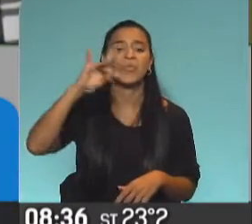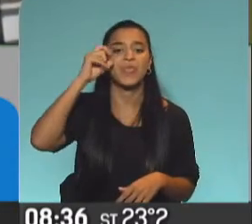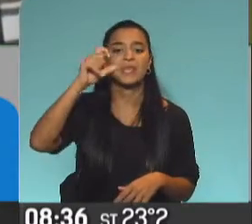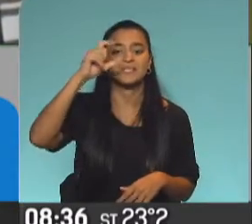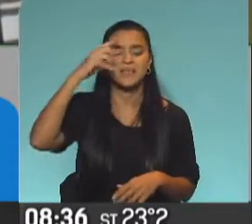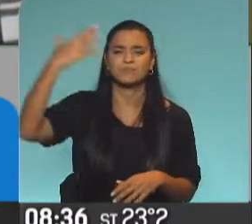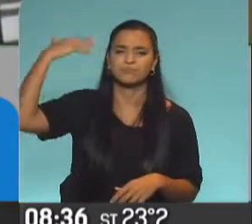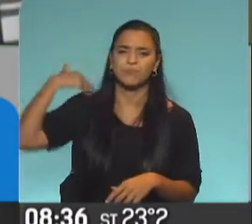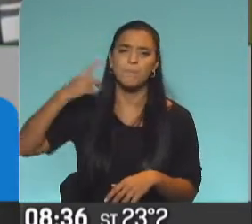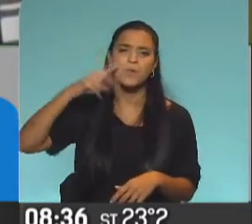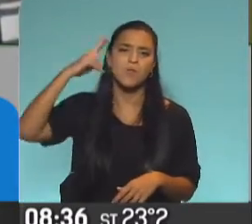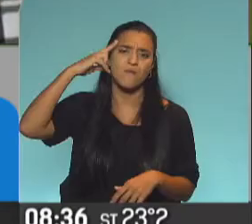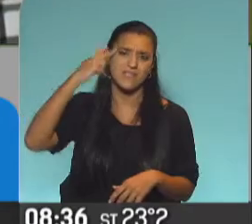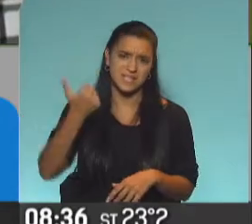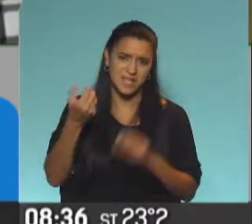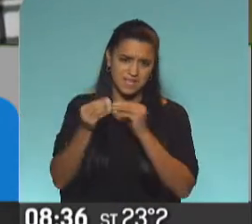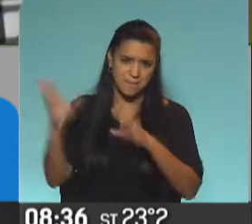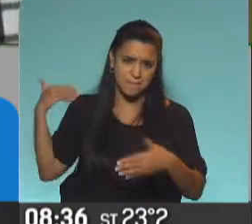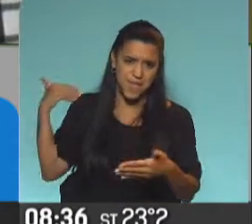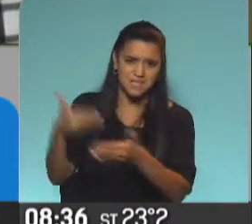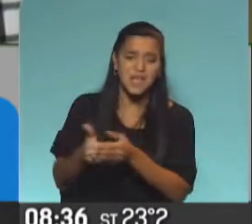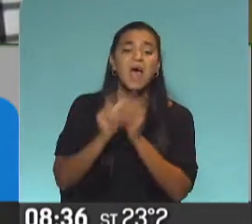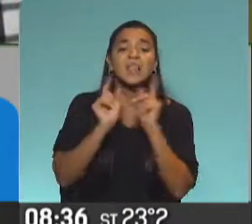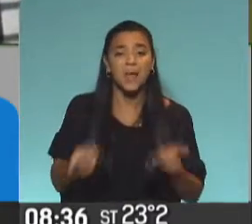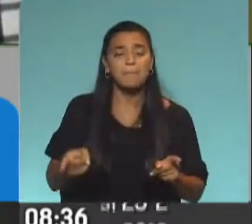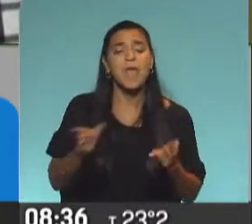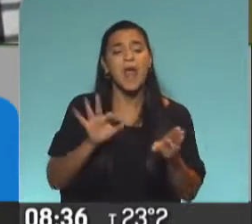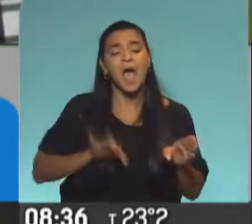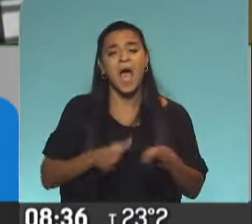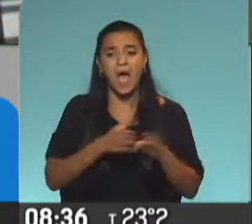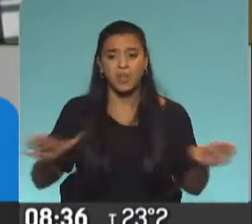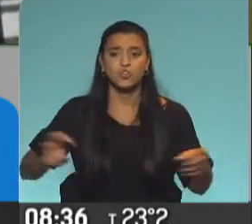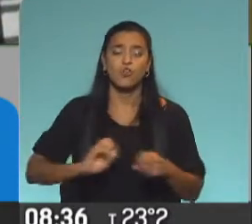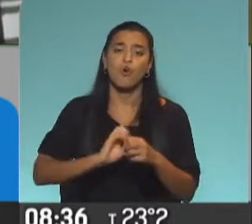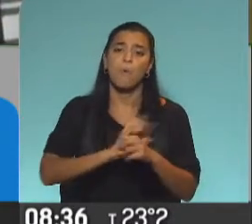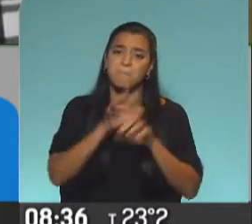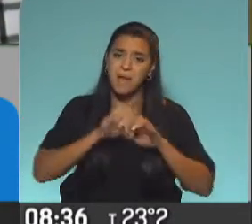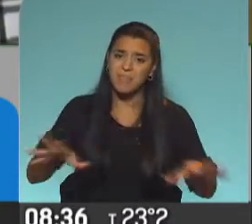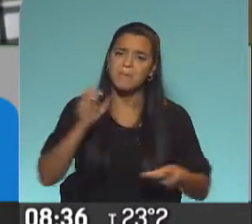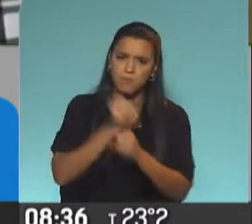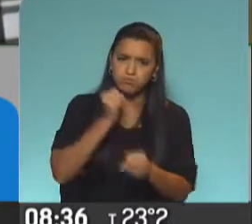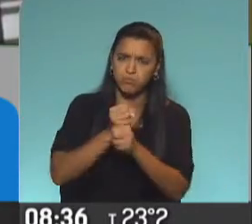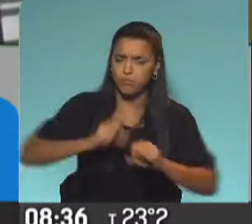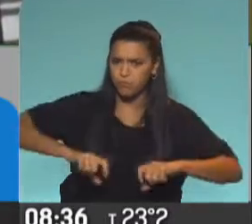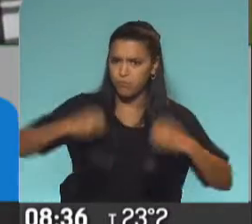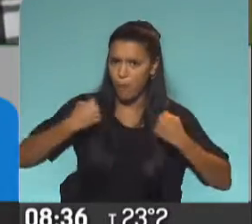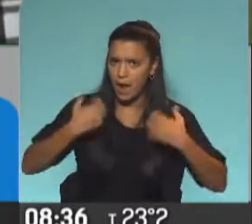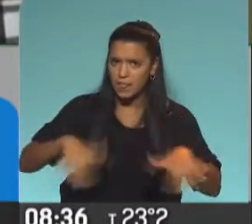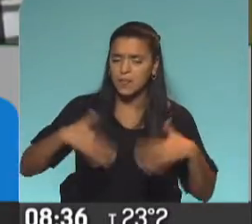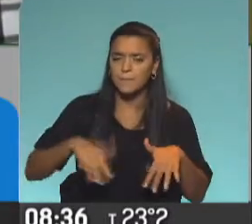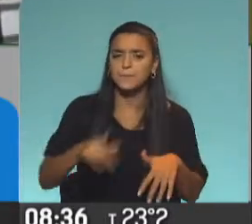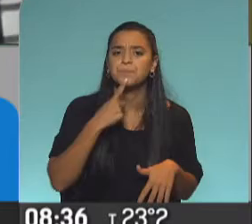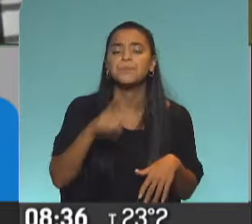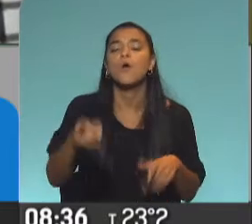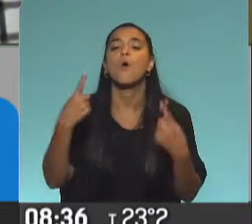por 1996, que también tuvo un año de pandemia de mucho trabajo, va a estar llevando